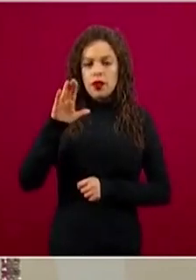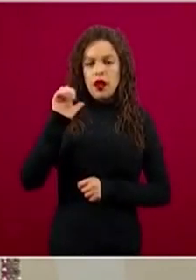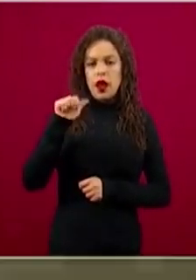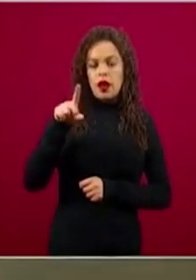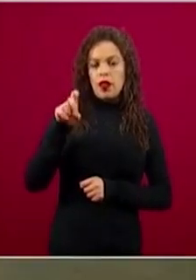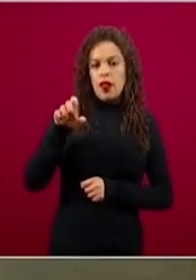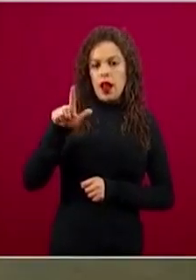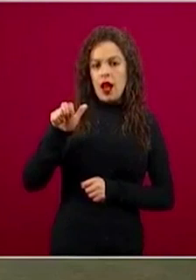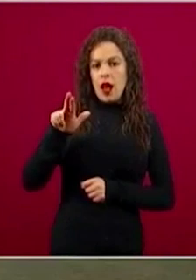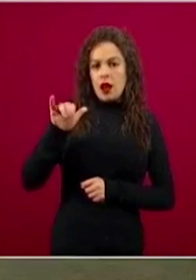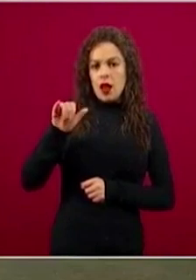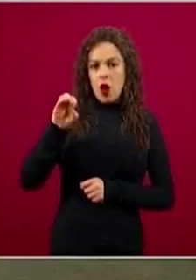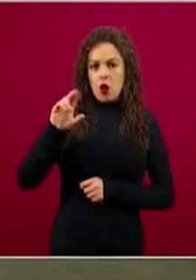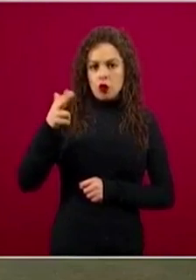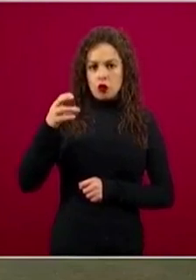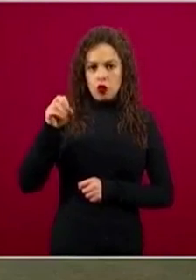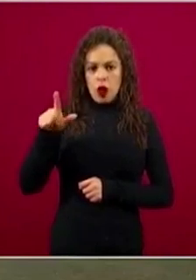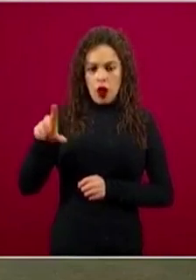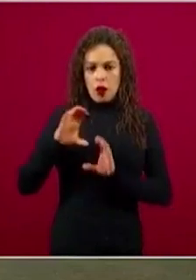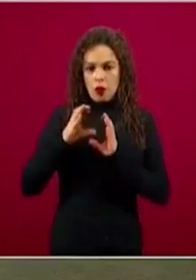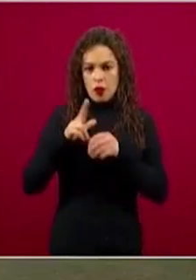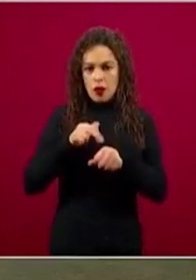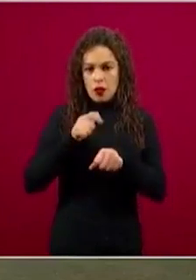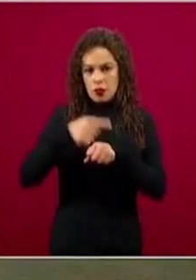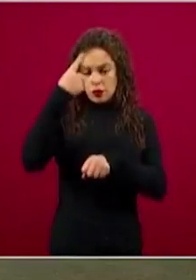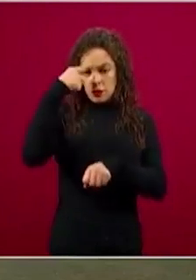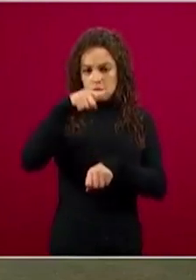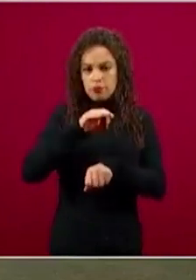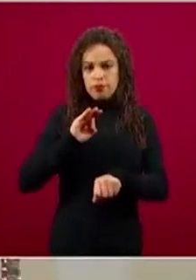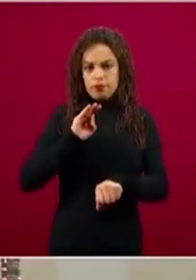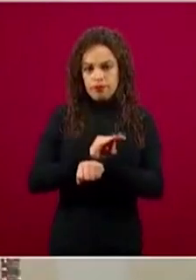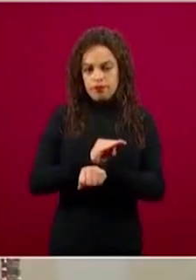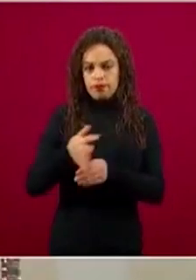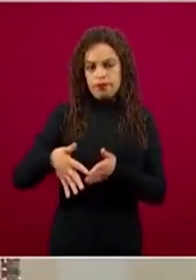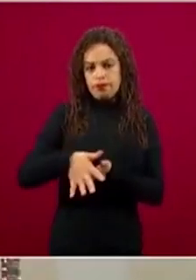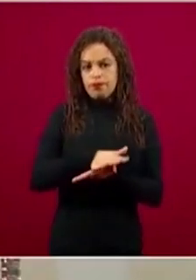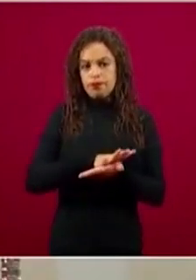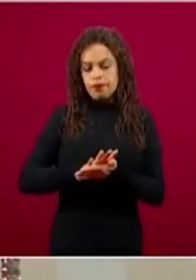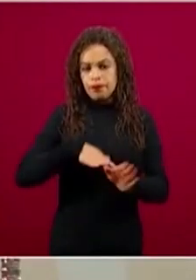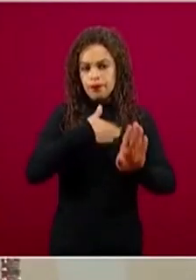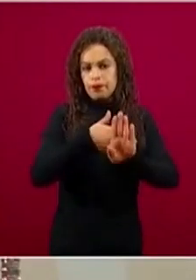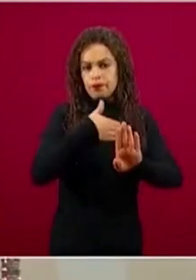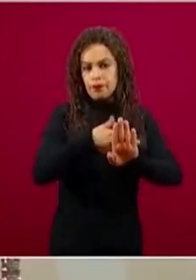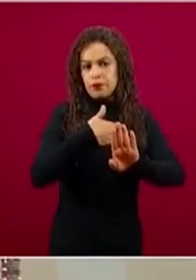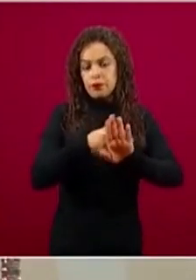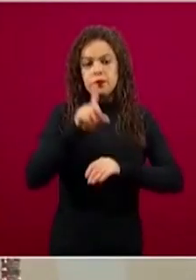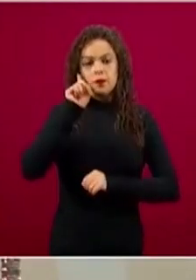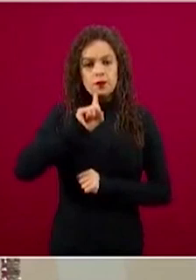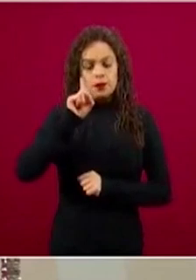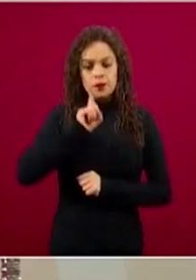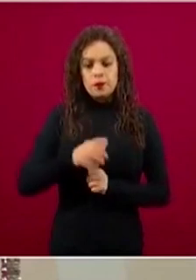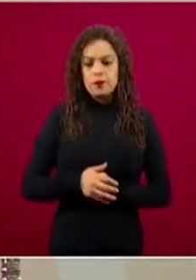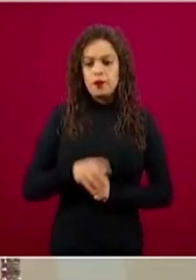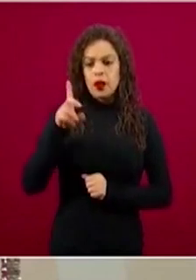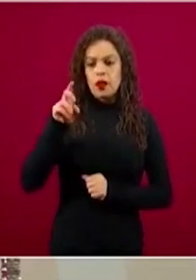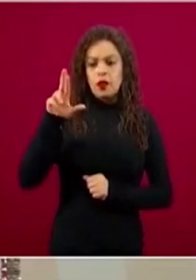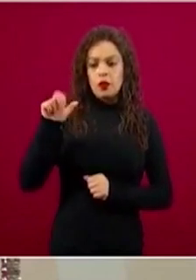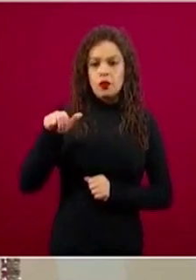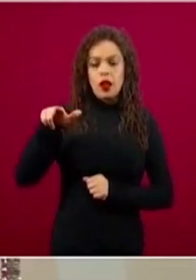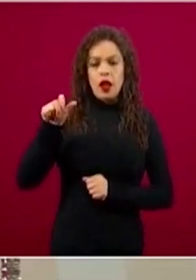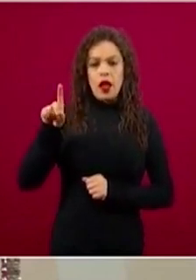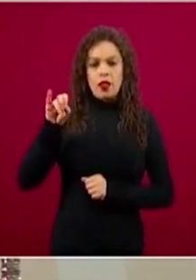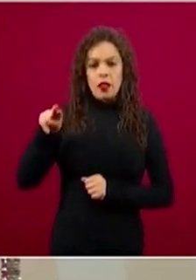Ochoa, de la Comisión Nacional para la Protección o la Erradicación de la Violencia contra las Mujeres, nuestra muy querida doctora Nadine